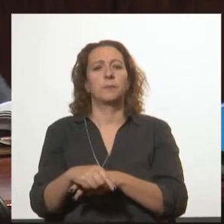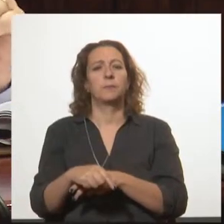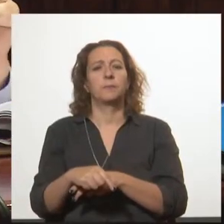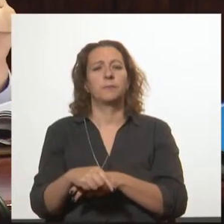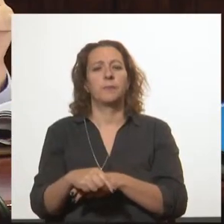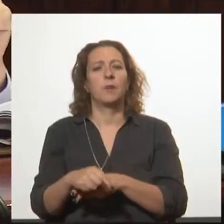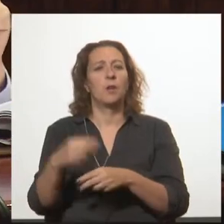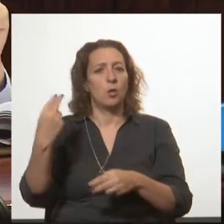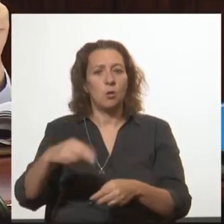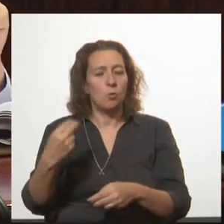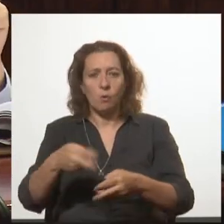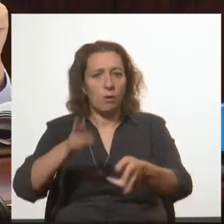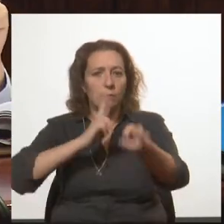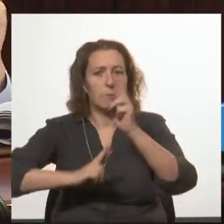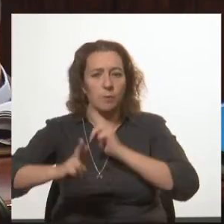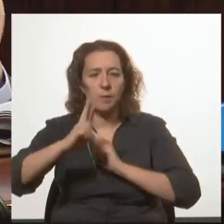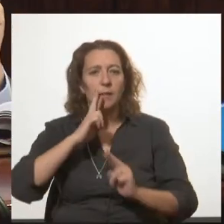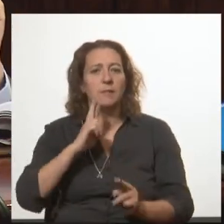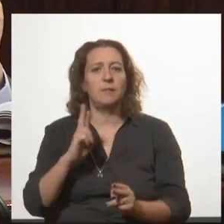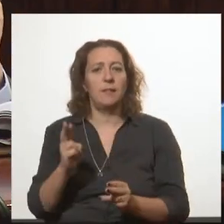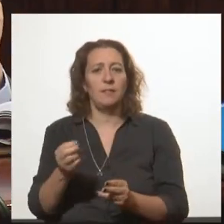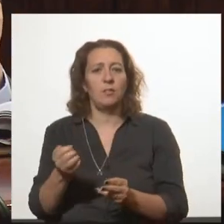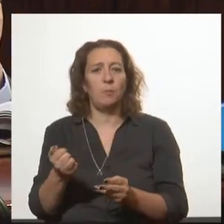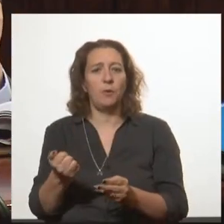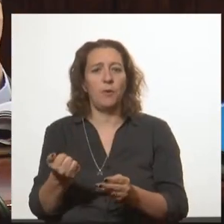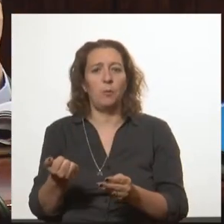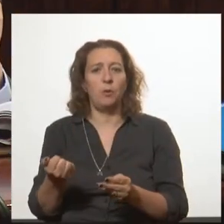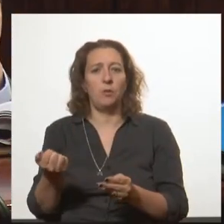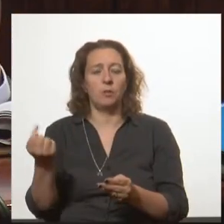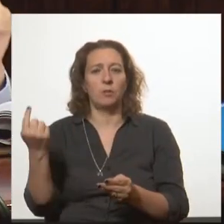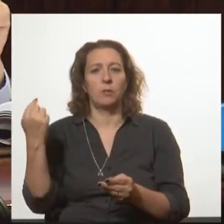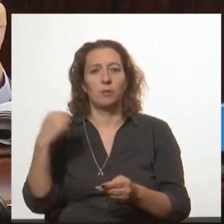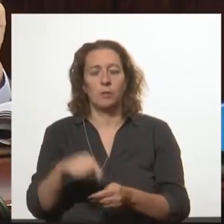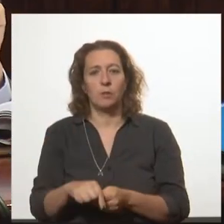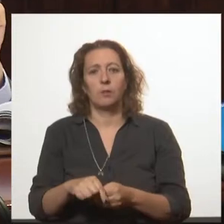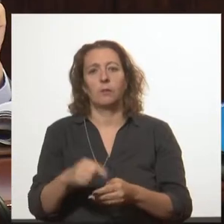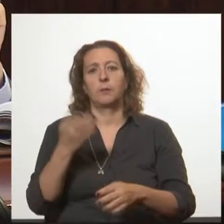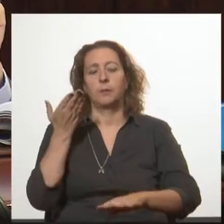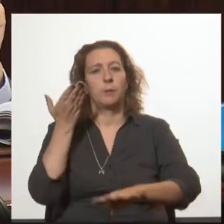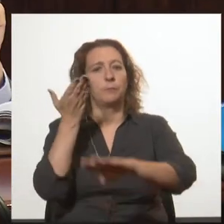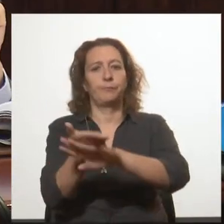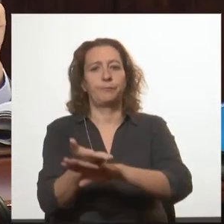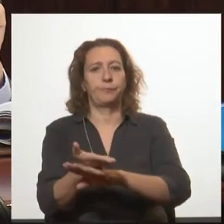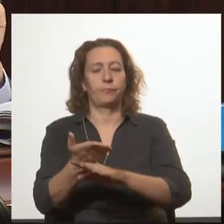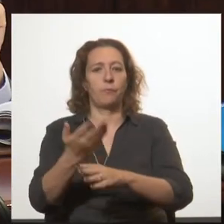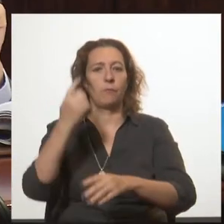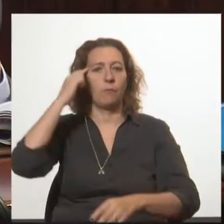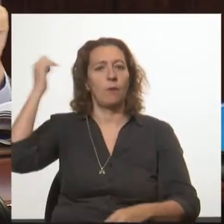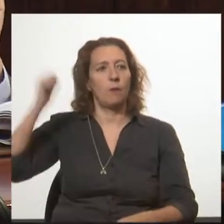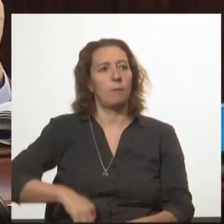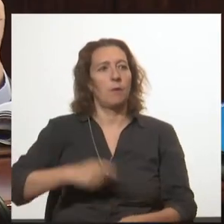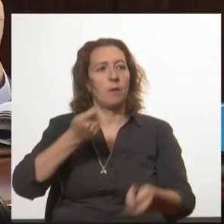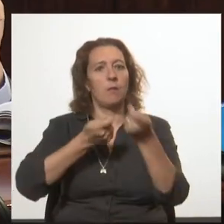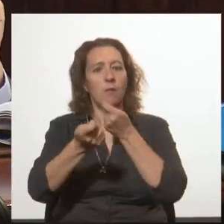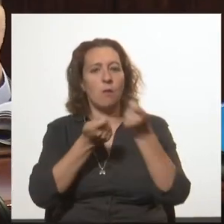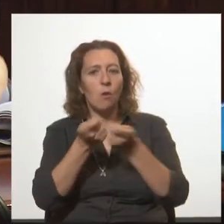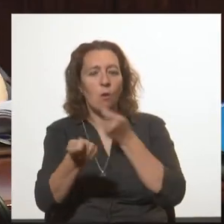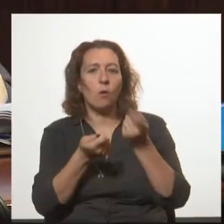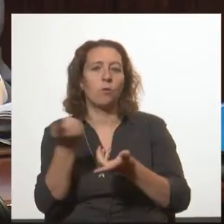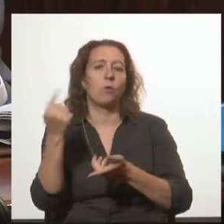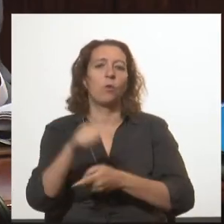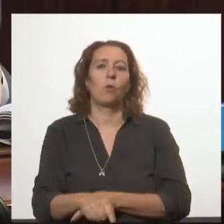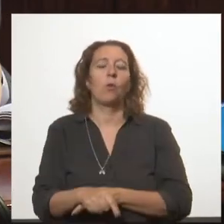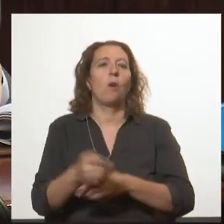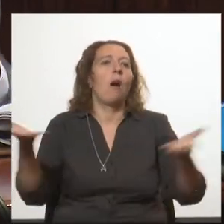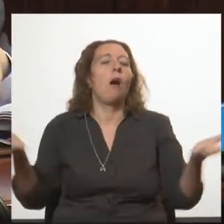y nunca se nos contestó porque eran reservados había planes de negocios pero los planes serán reservados